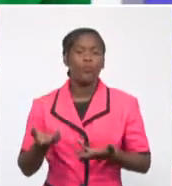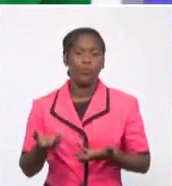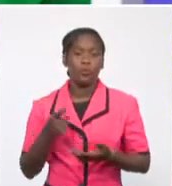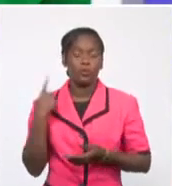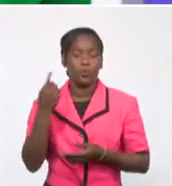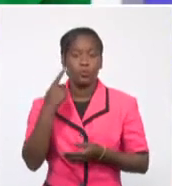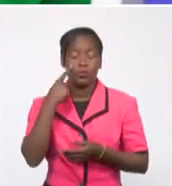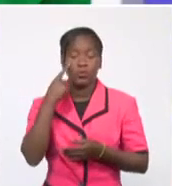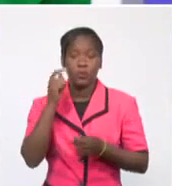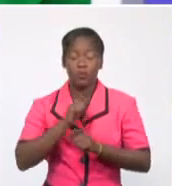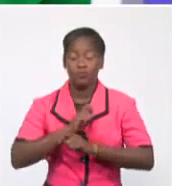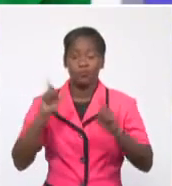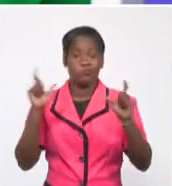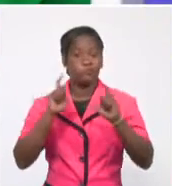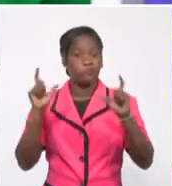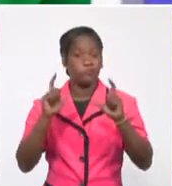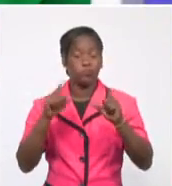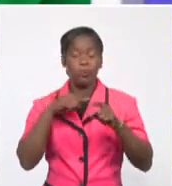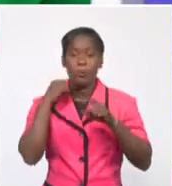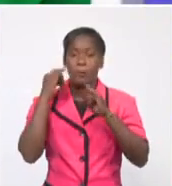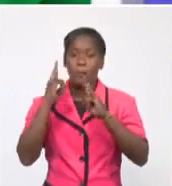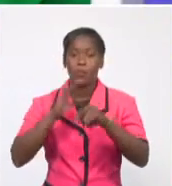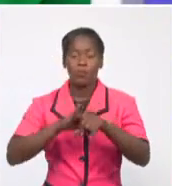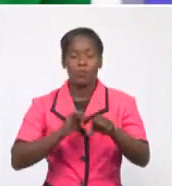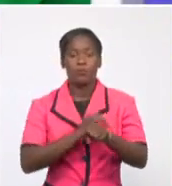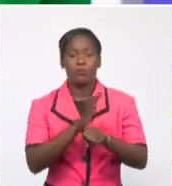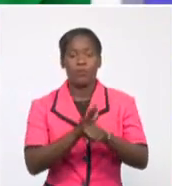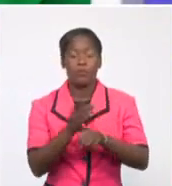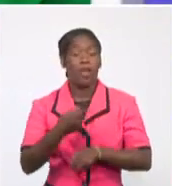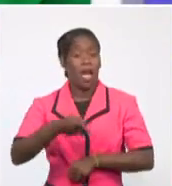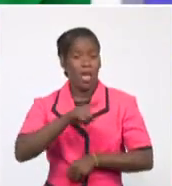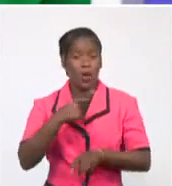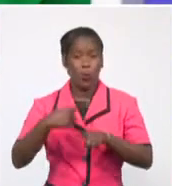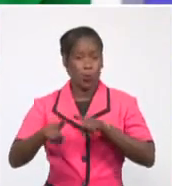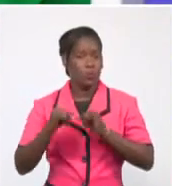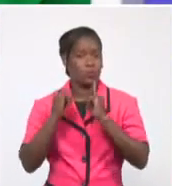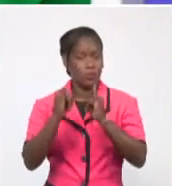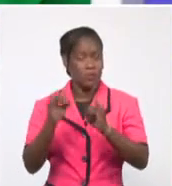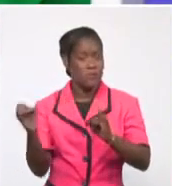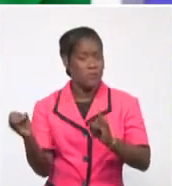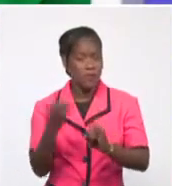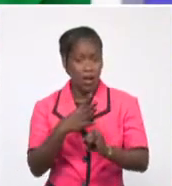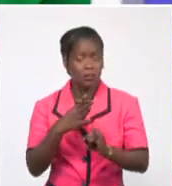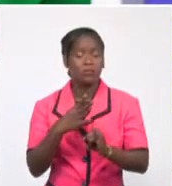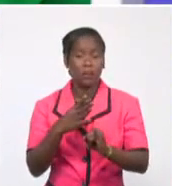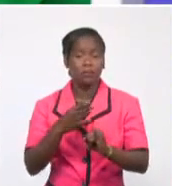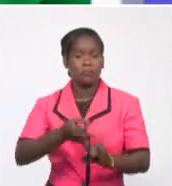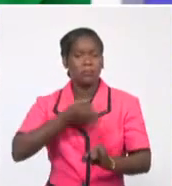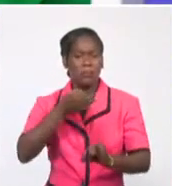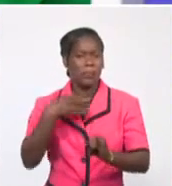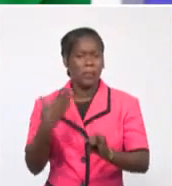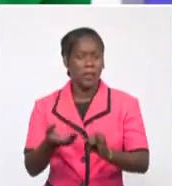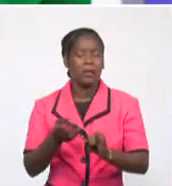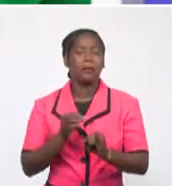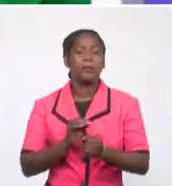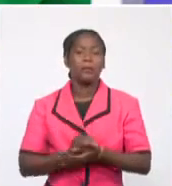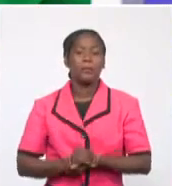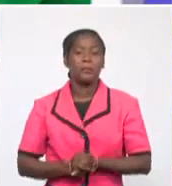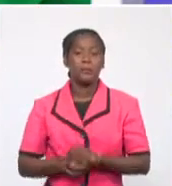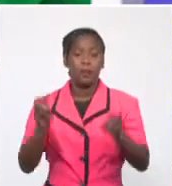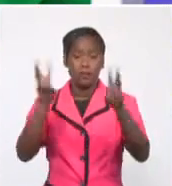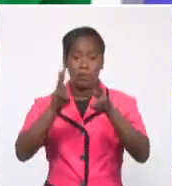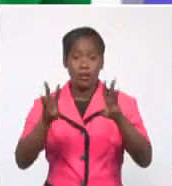que uno de nuestros candidatos vacunales había sido reconocido por la Organización Mundial de la